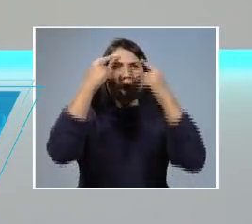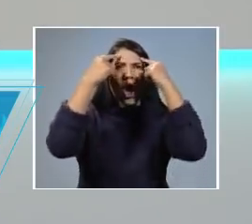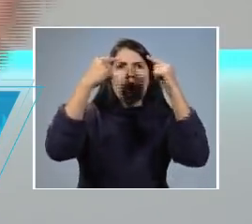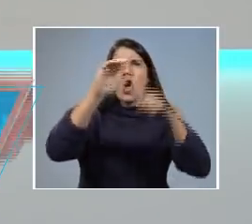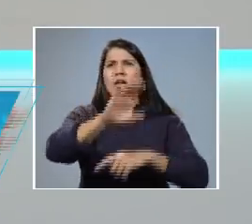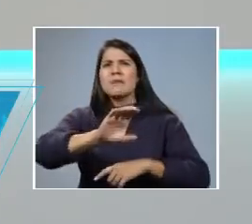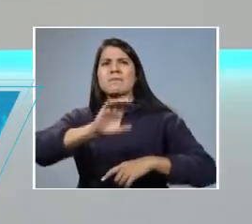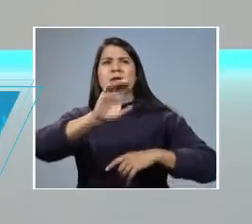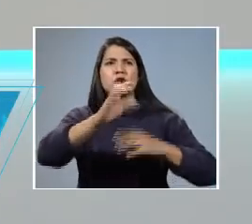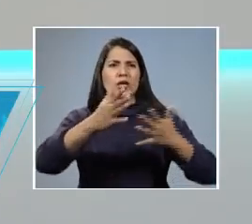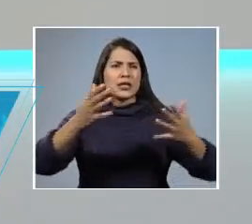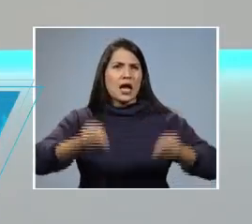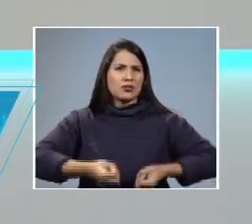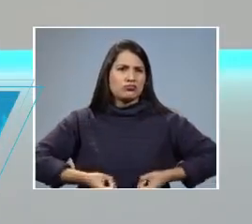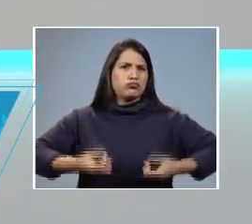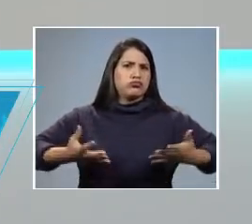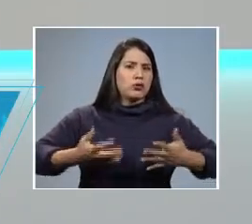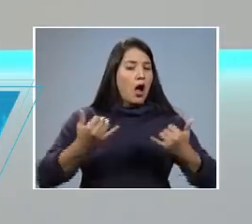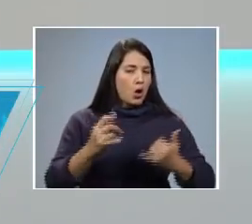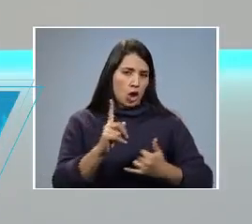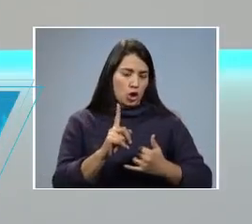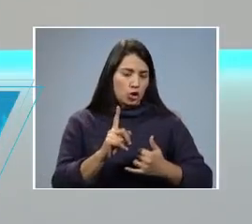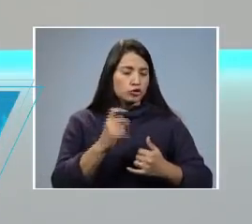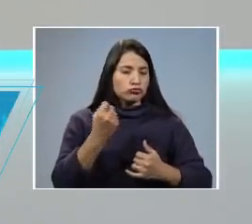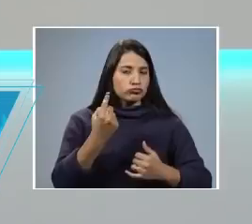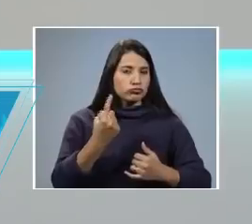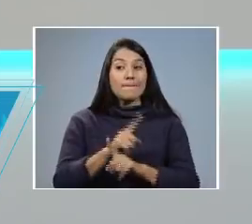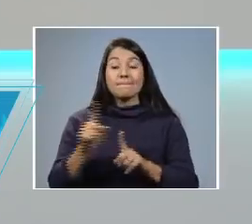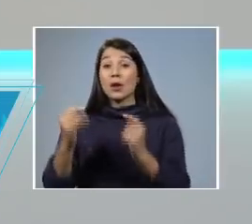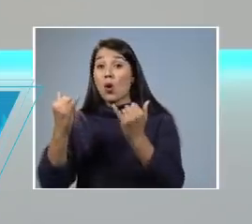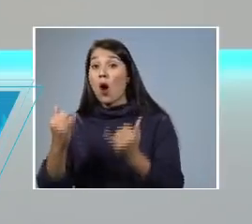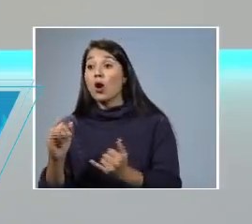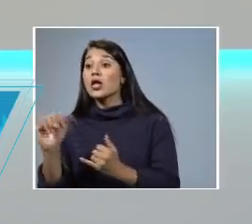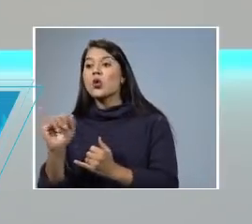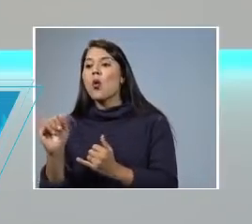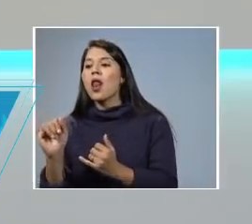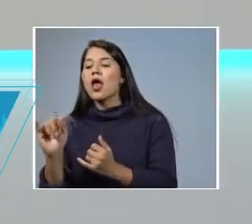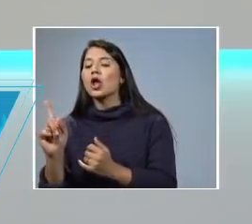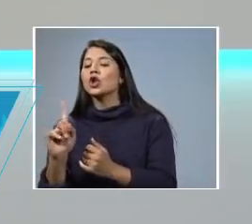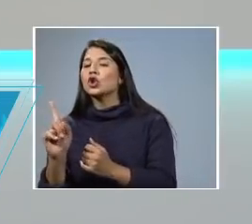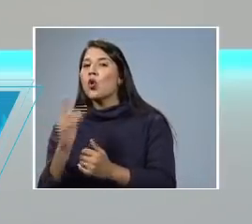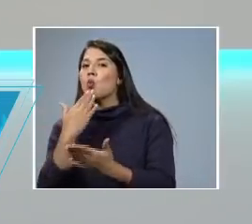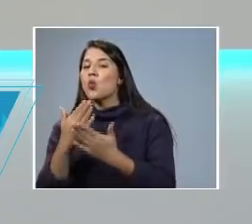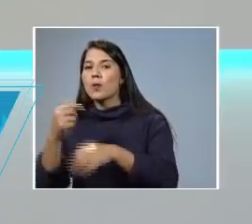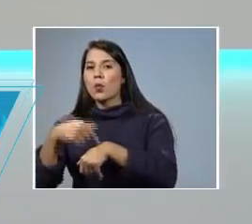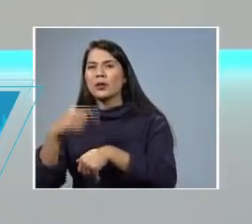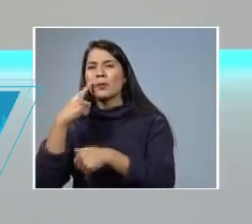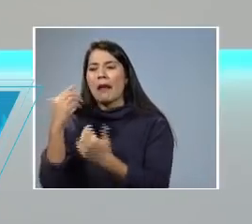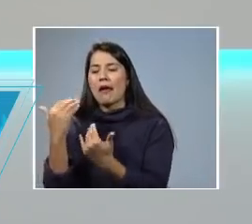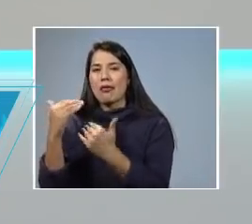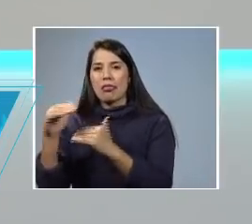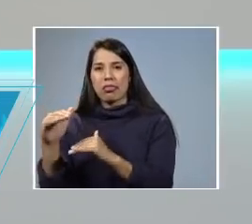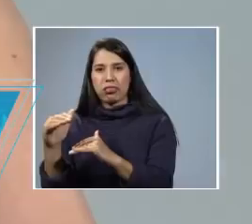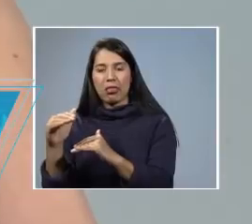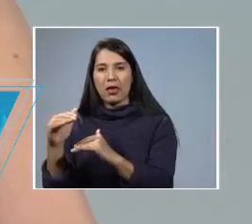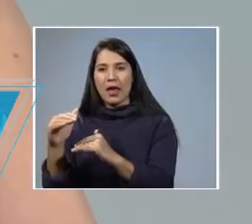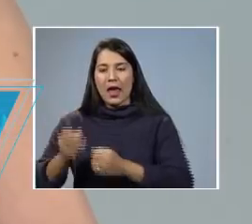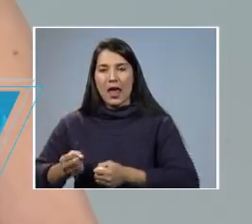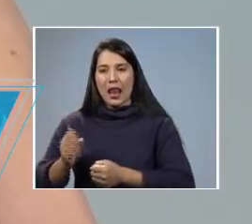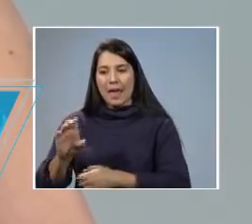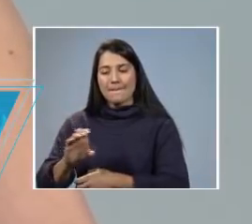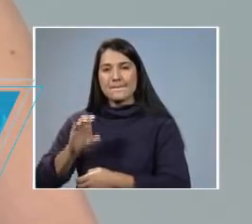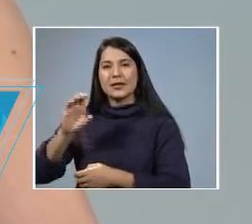inversiones, grandes gastos, pero tampoco es un tiempo como para restringir, contraer, digamos, la inversión que el Estado hace